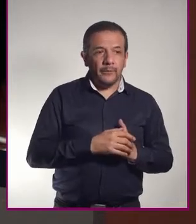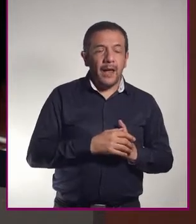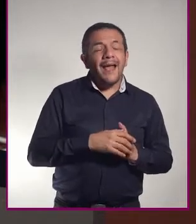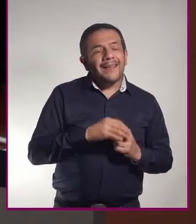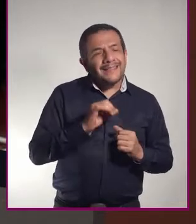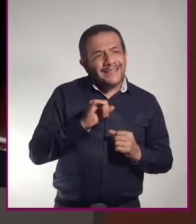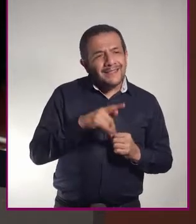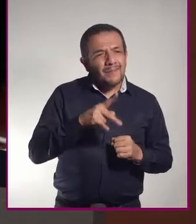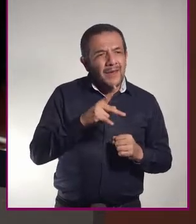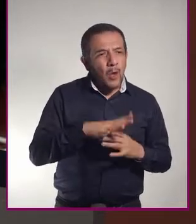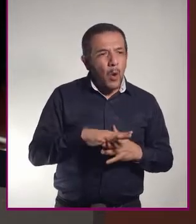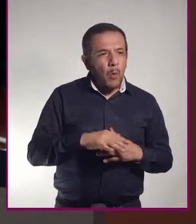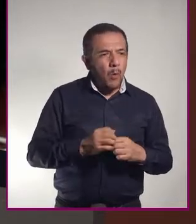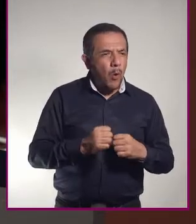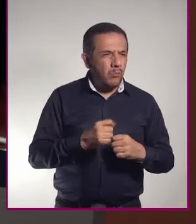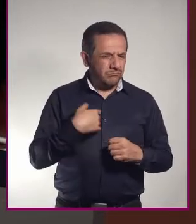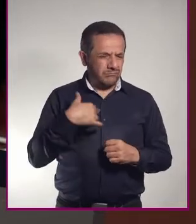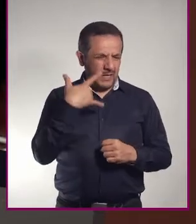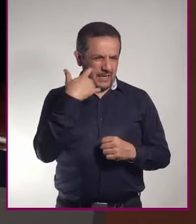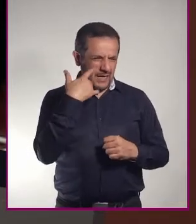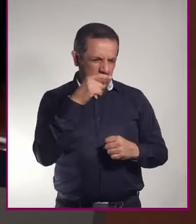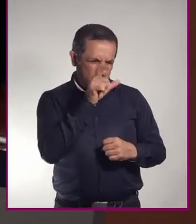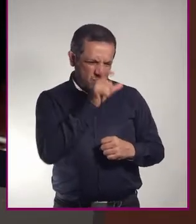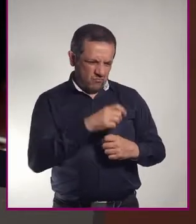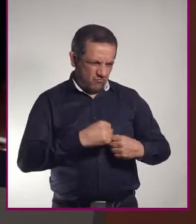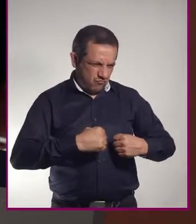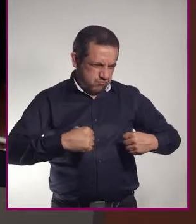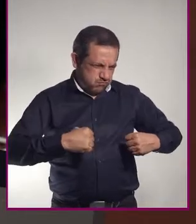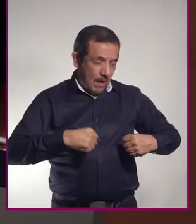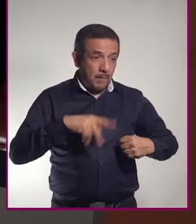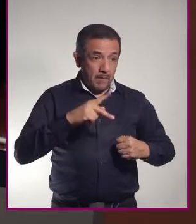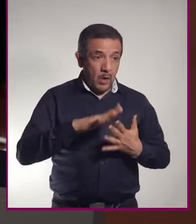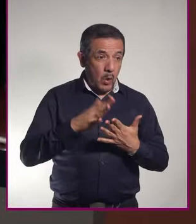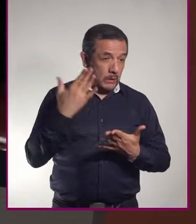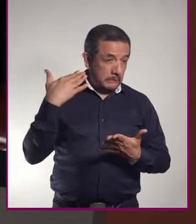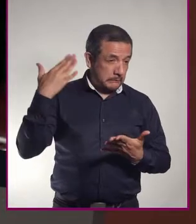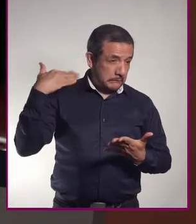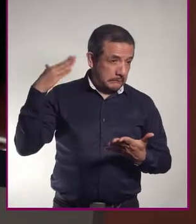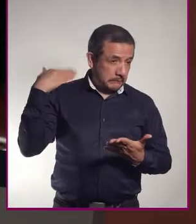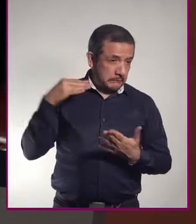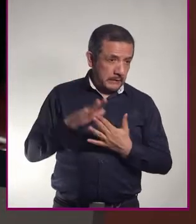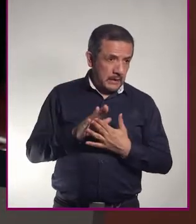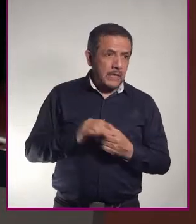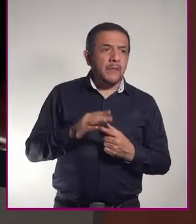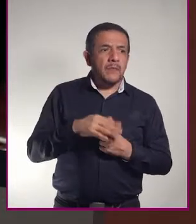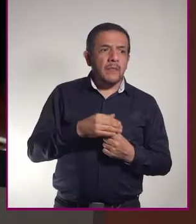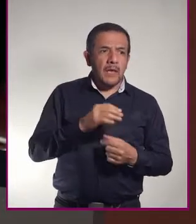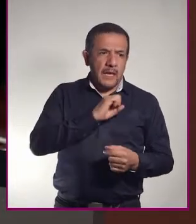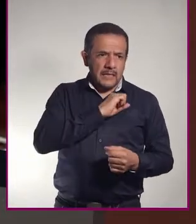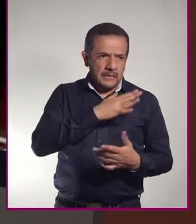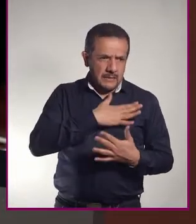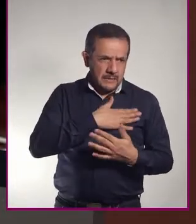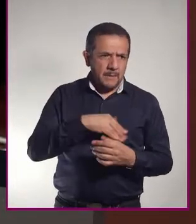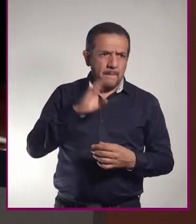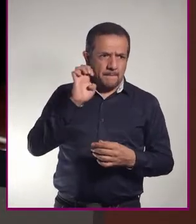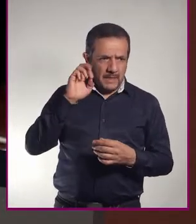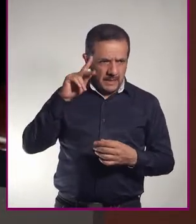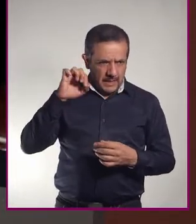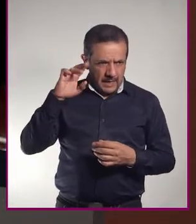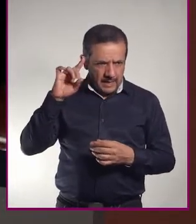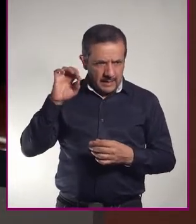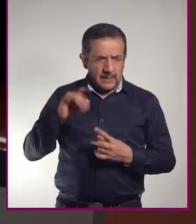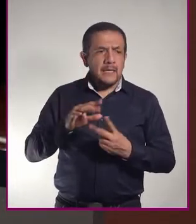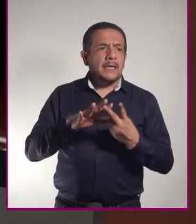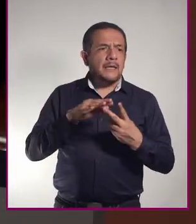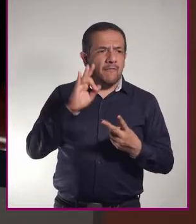Aunque se consideraba como una enfermedad rara, pero ya desde los textos de Bernal Díaz del Castillo y más adelante con